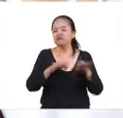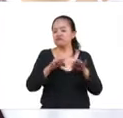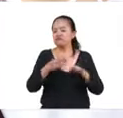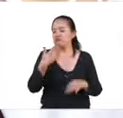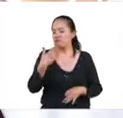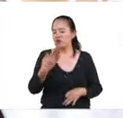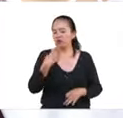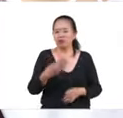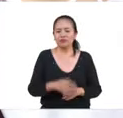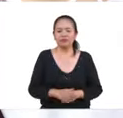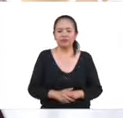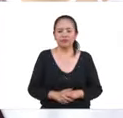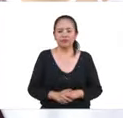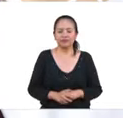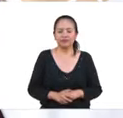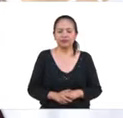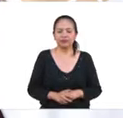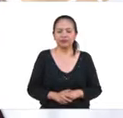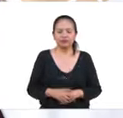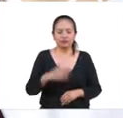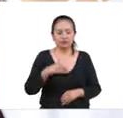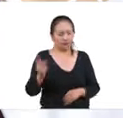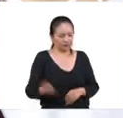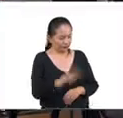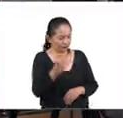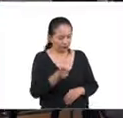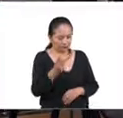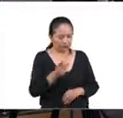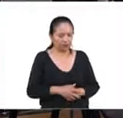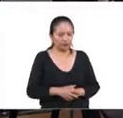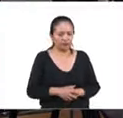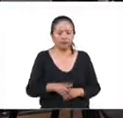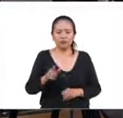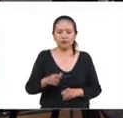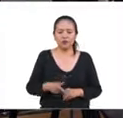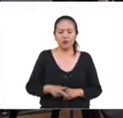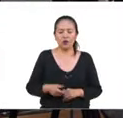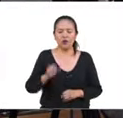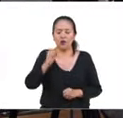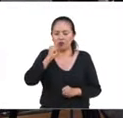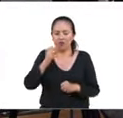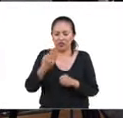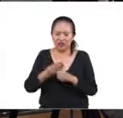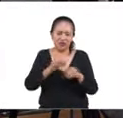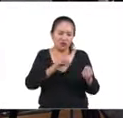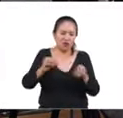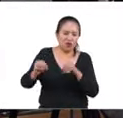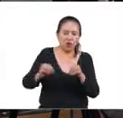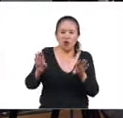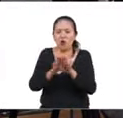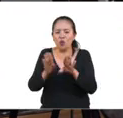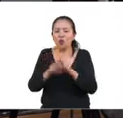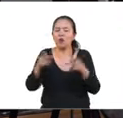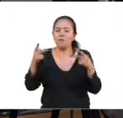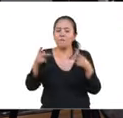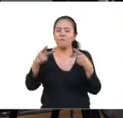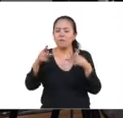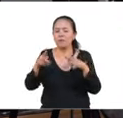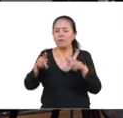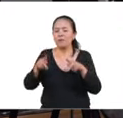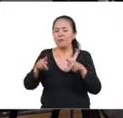verdad. Finalmente, de mi parte, si nos pudiera adelantar, ¿ha tenido comunicación con el secretario de Movilidad? ¿Cómo van estas mesas de diálogo con los